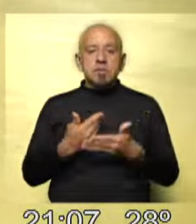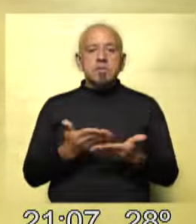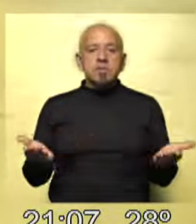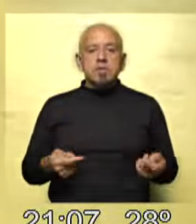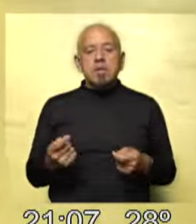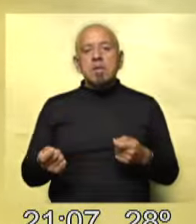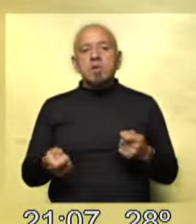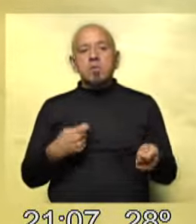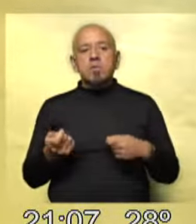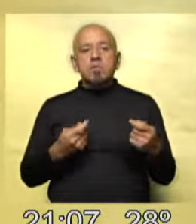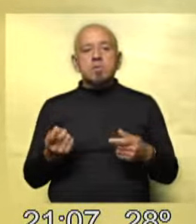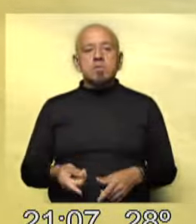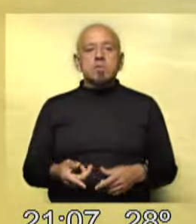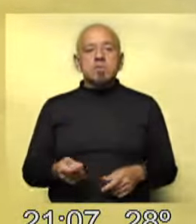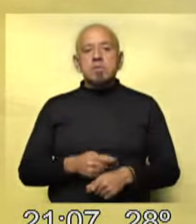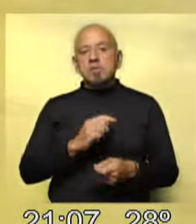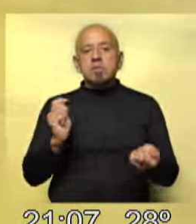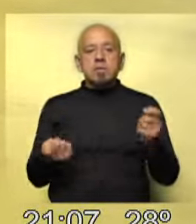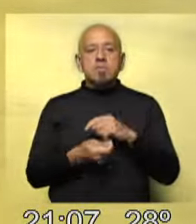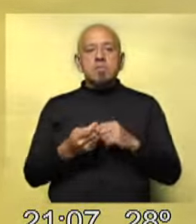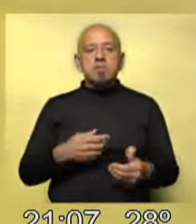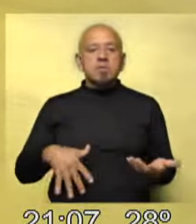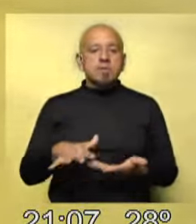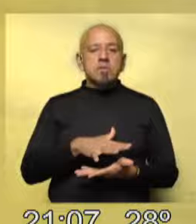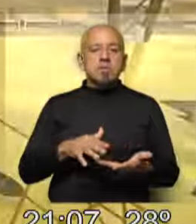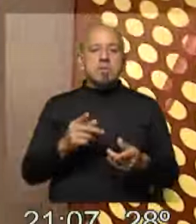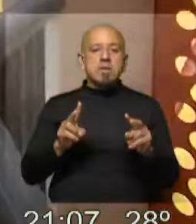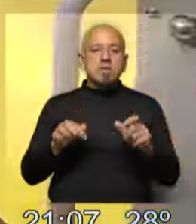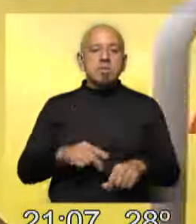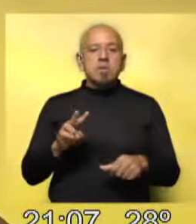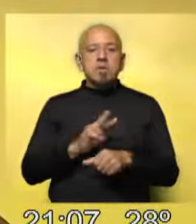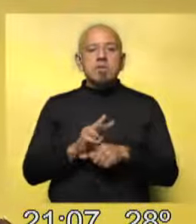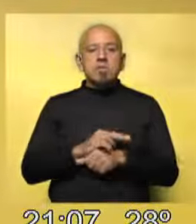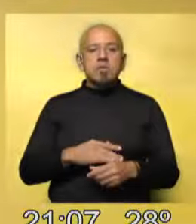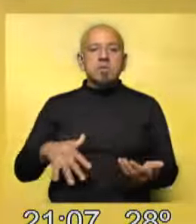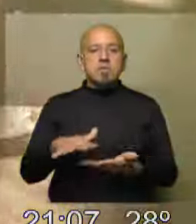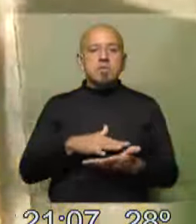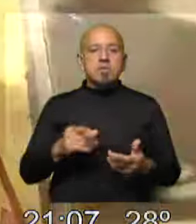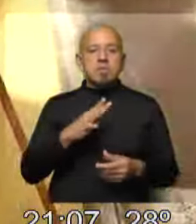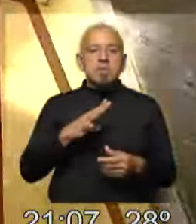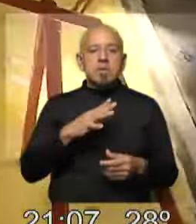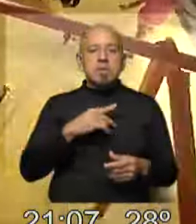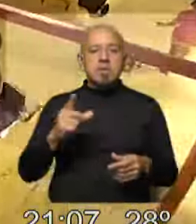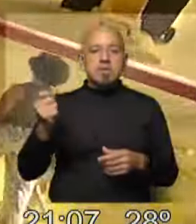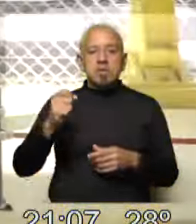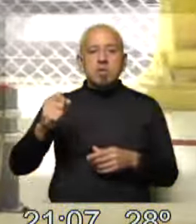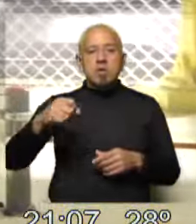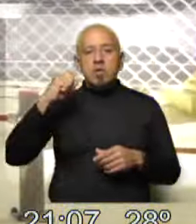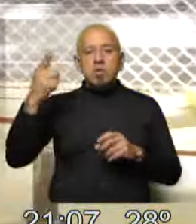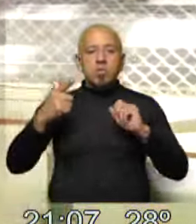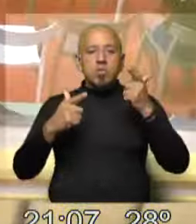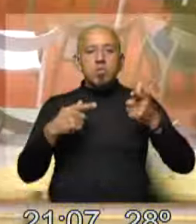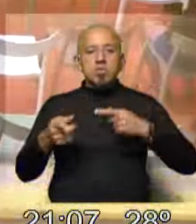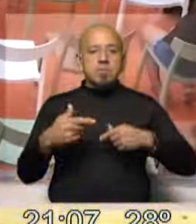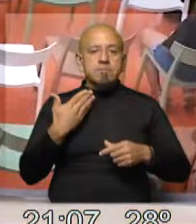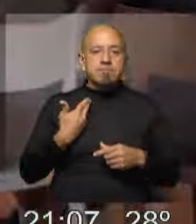comercios también cambiar un poco lo que es el tema de la de la seguridad del barrio que esté iluminado bueno que que ta que